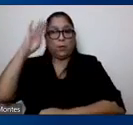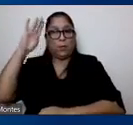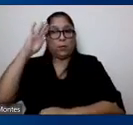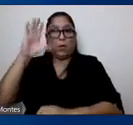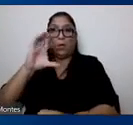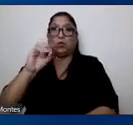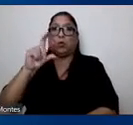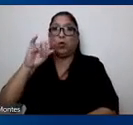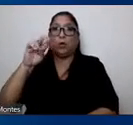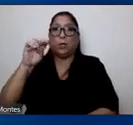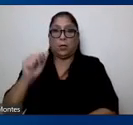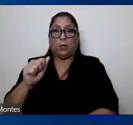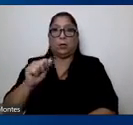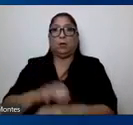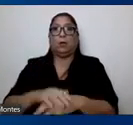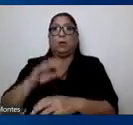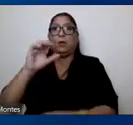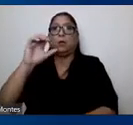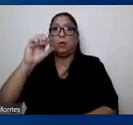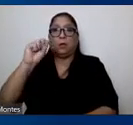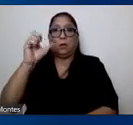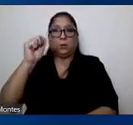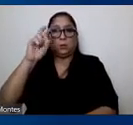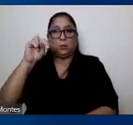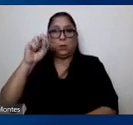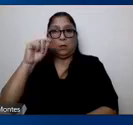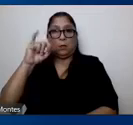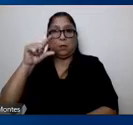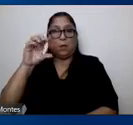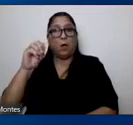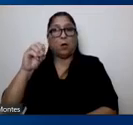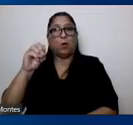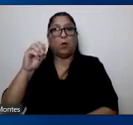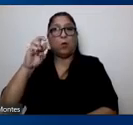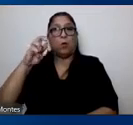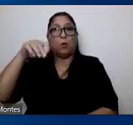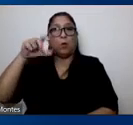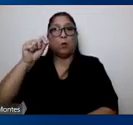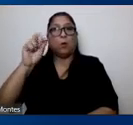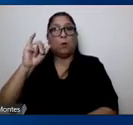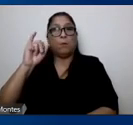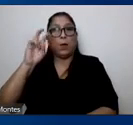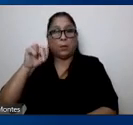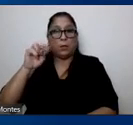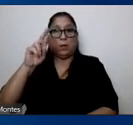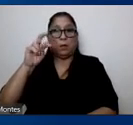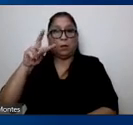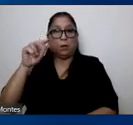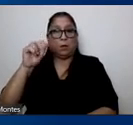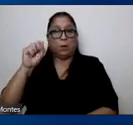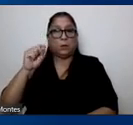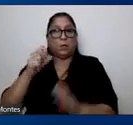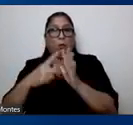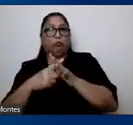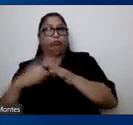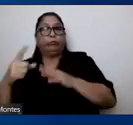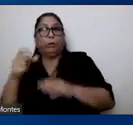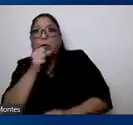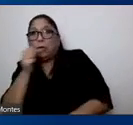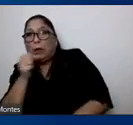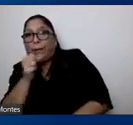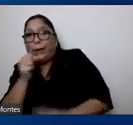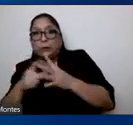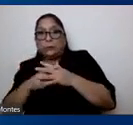que es Santiago Martín Rivas, que estamos viendo que está escapando, que está huyendo de la prensa, desde el Congreso, en la